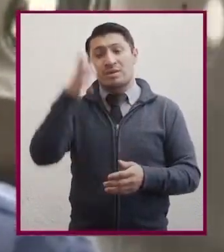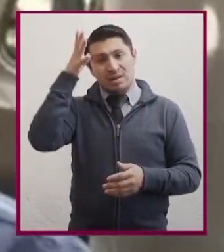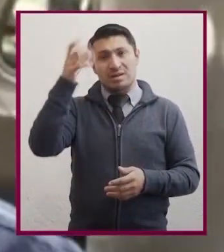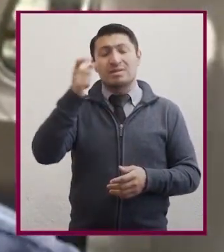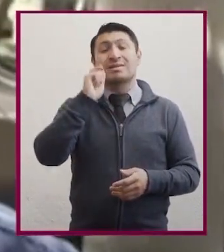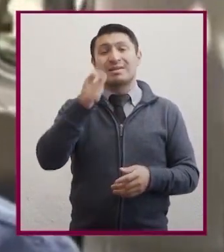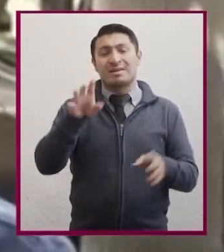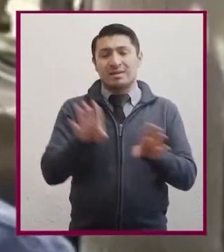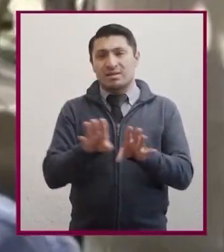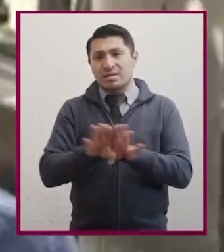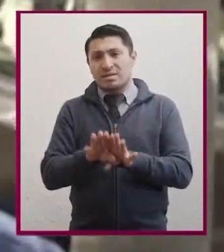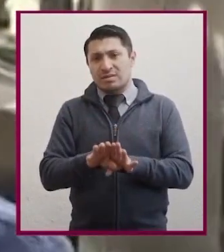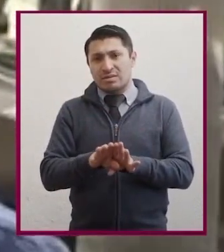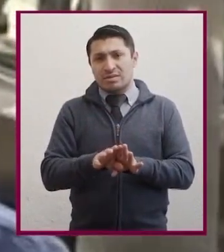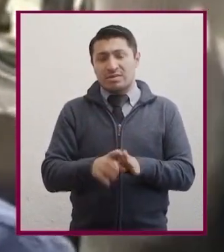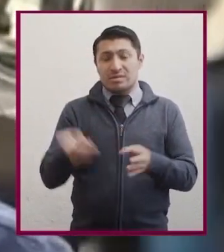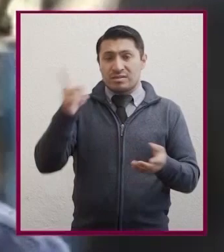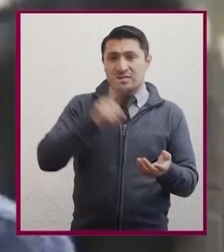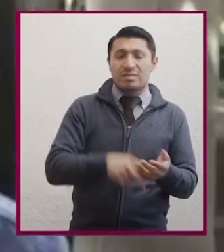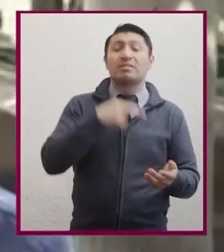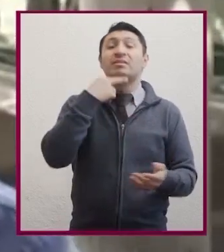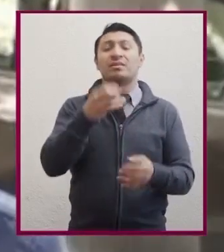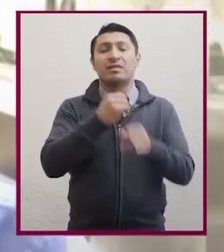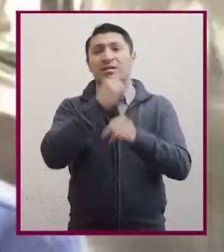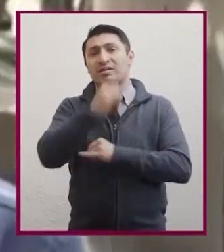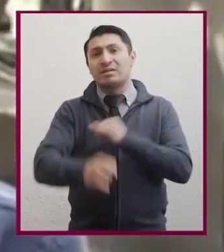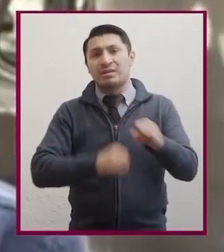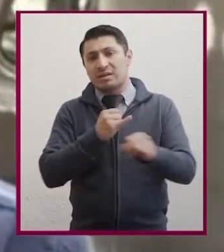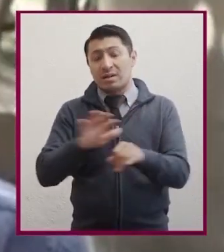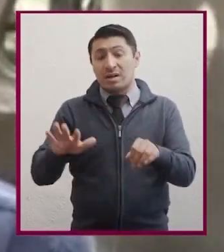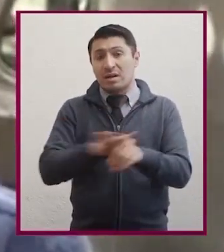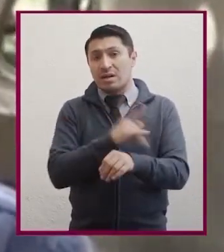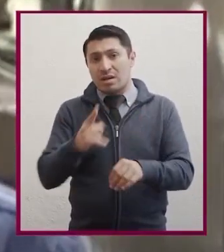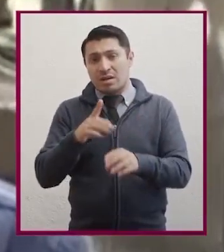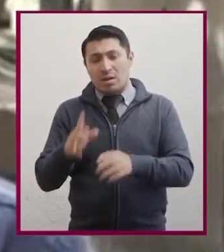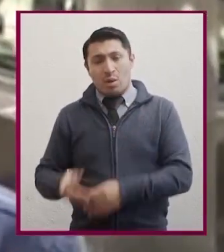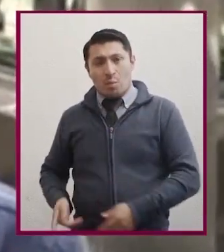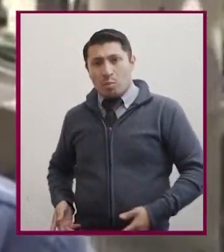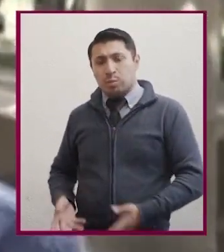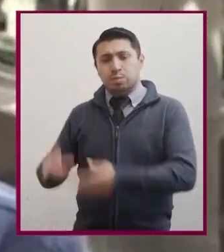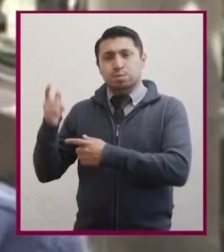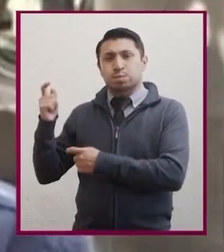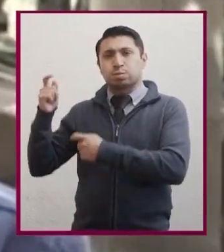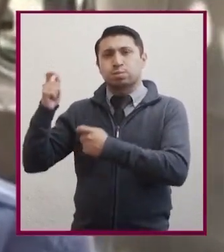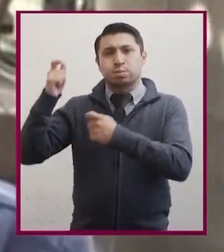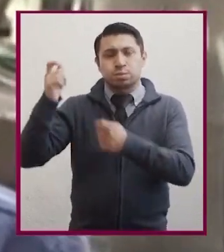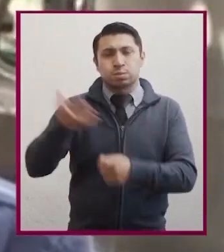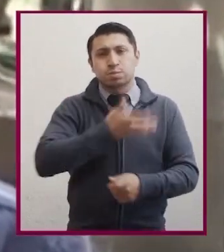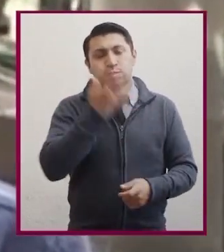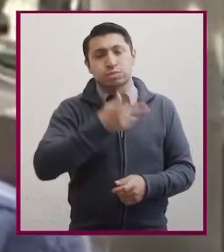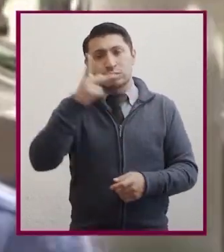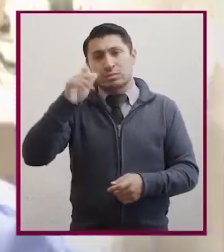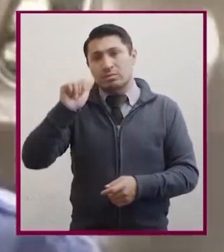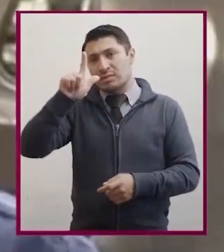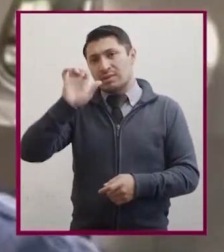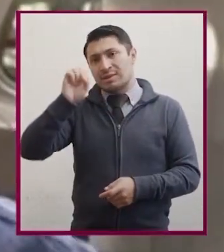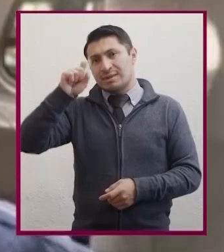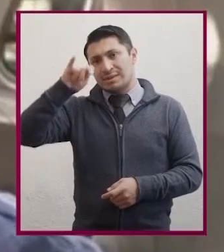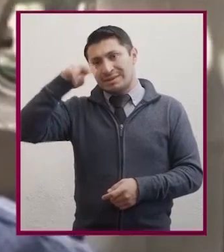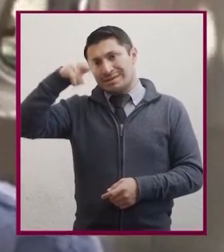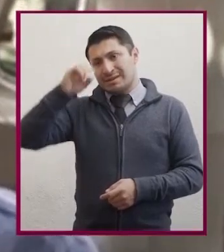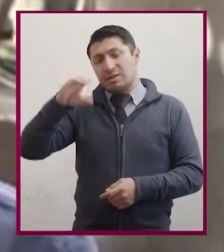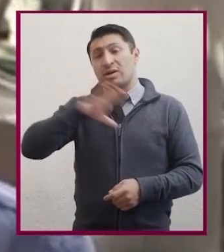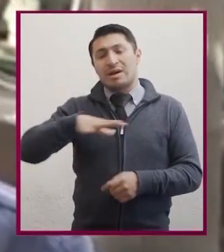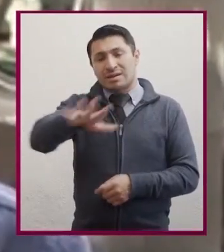sin embargo, pasó al vocabulario internacional por el levantamiento popular de los palestinos en